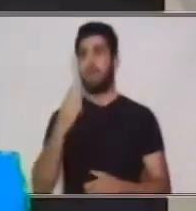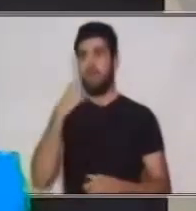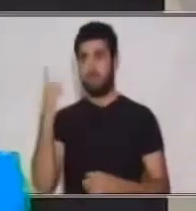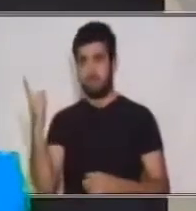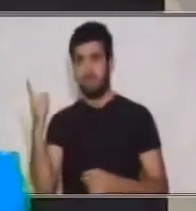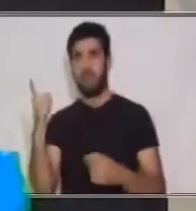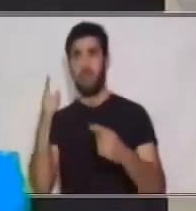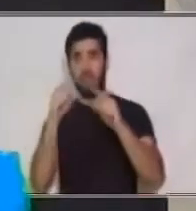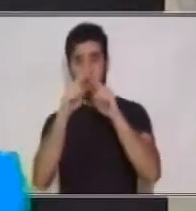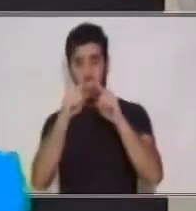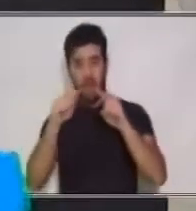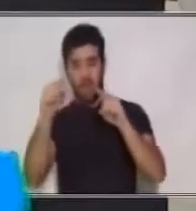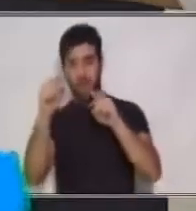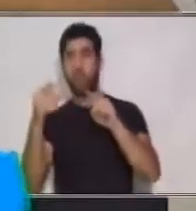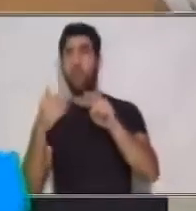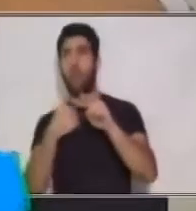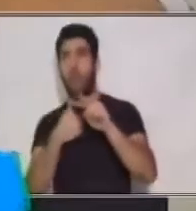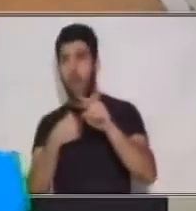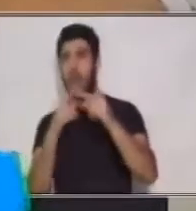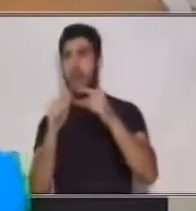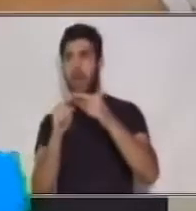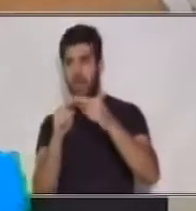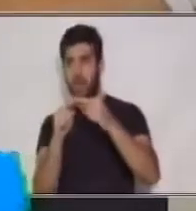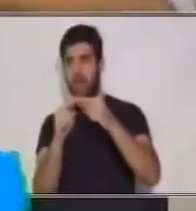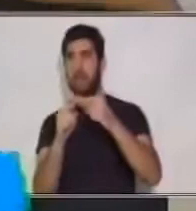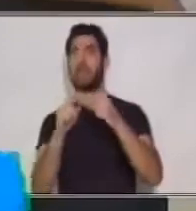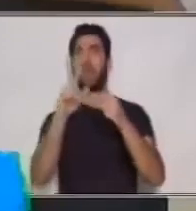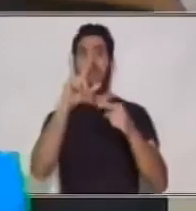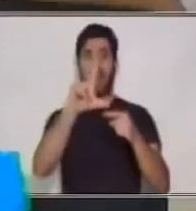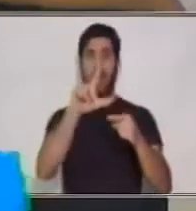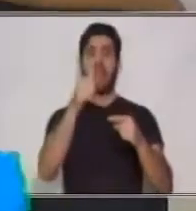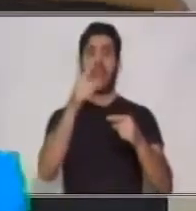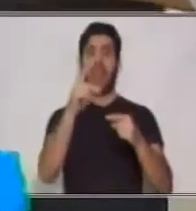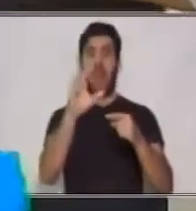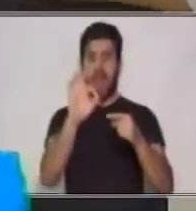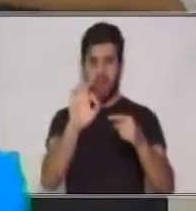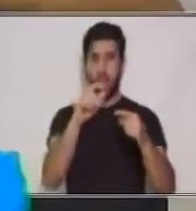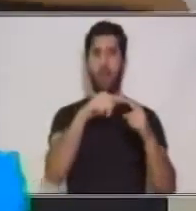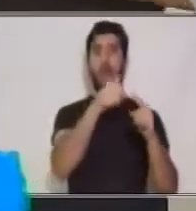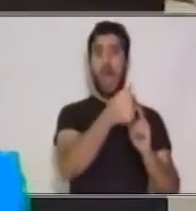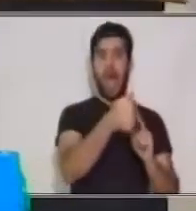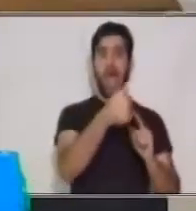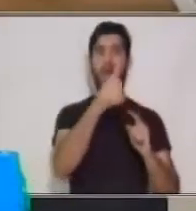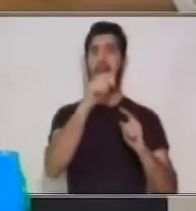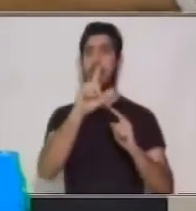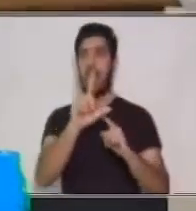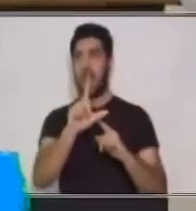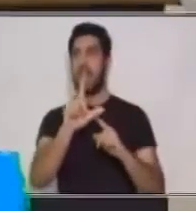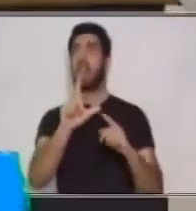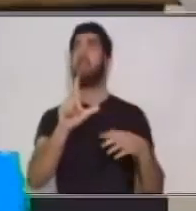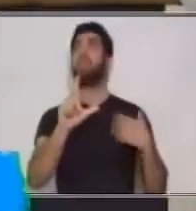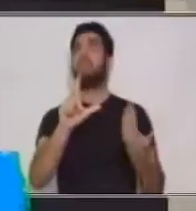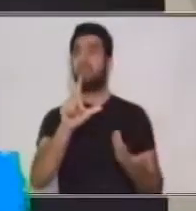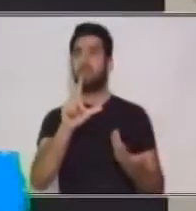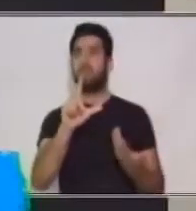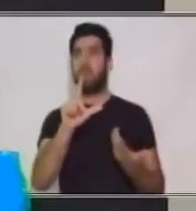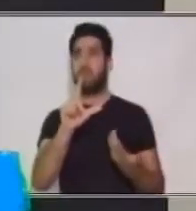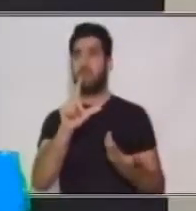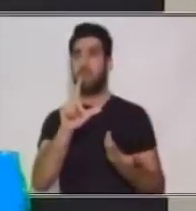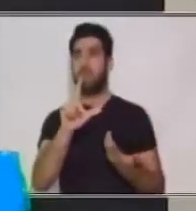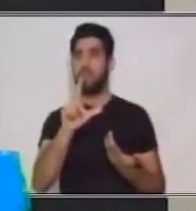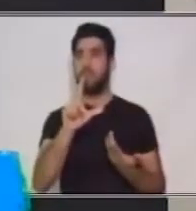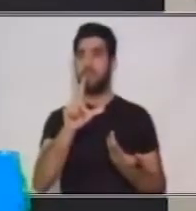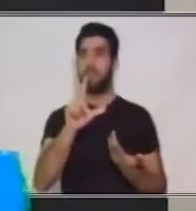congruente con el otro triángulo. Ángulo. Tenemos un lado congruente. El segmento AB con el